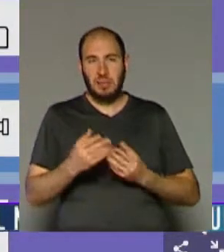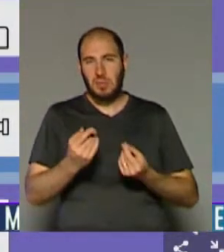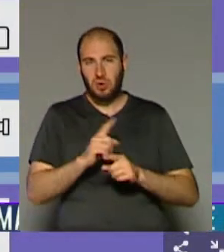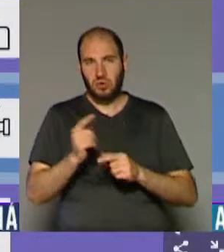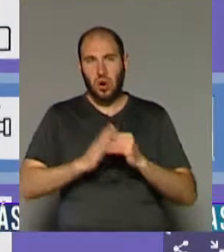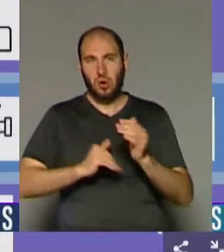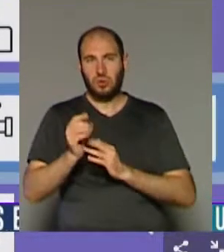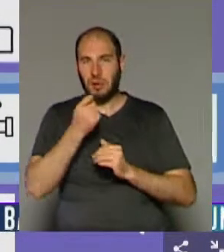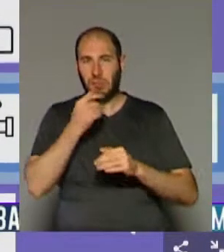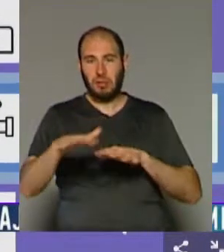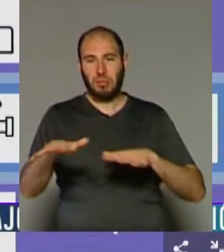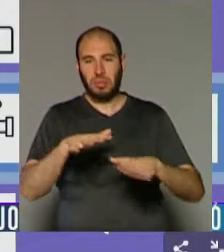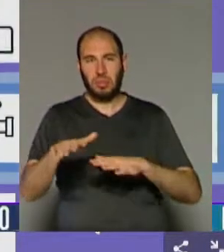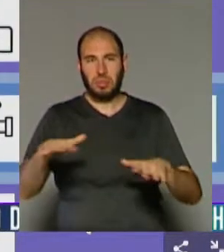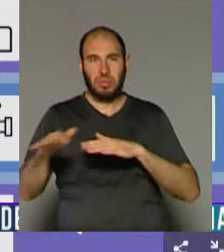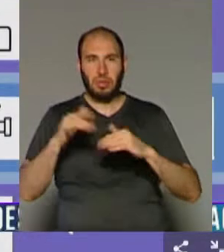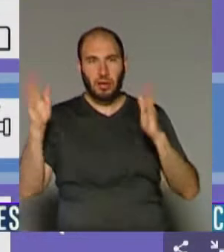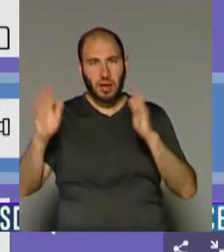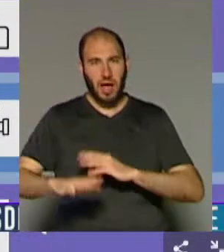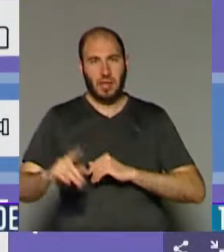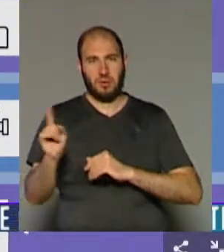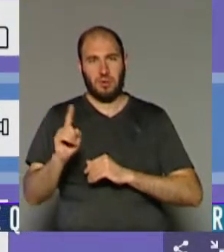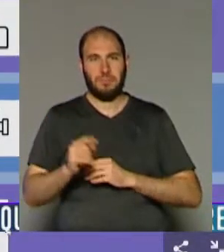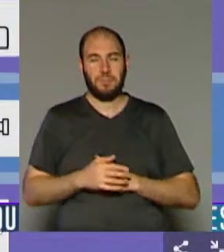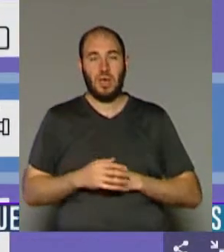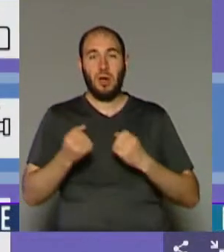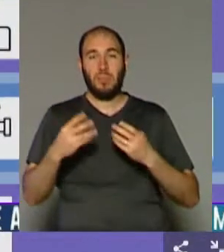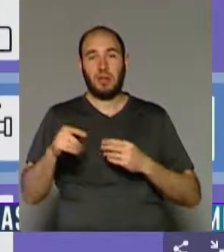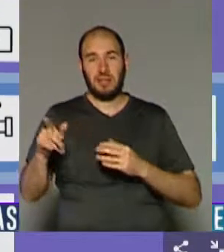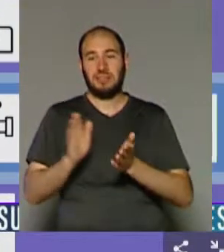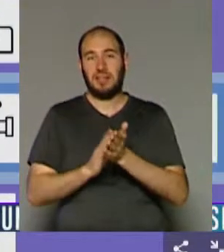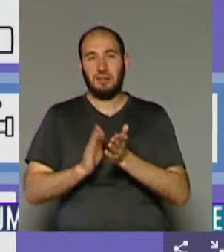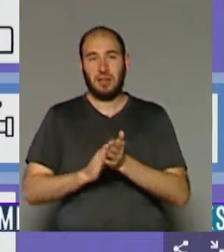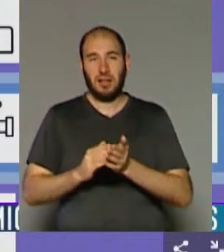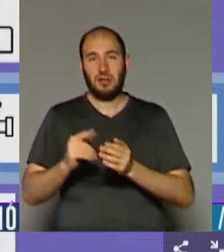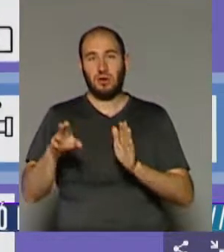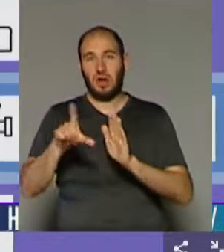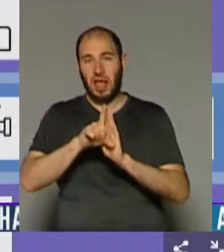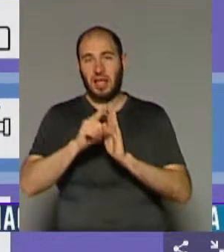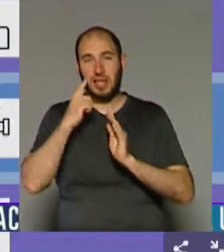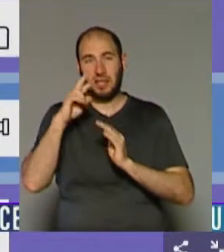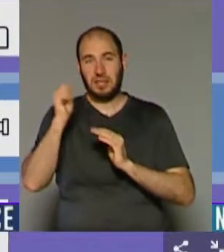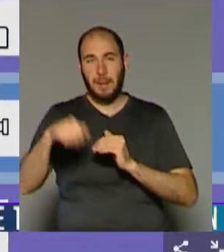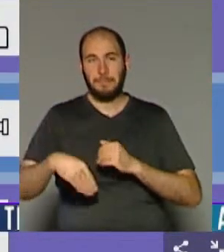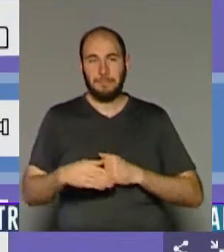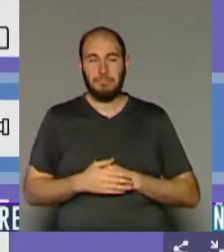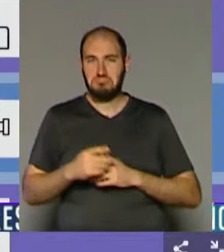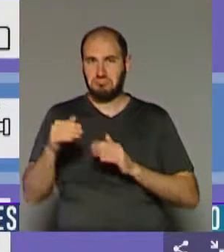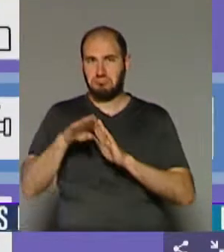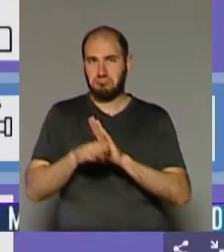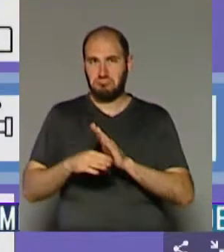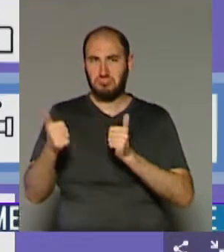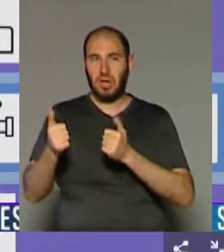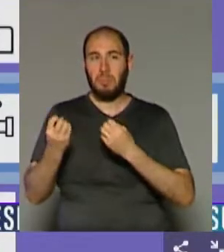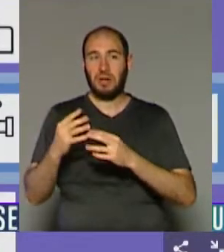yo construyo, que venga un temblor, un terremoto y se me pueda venir abajo la casa, porque están certificados por la norma IRAM. Muy buenos los detalles,